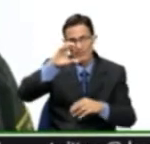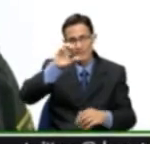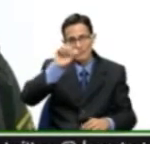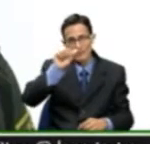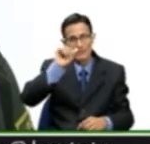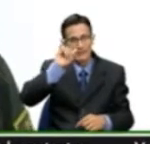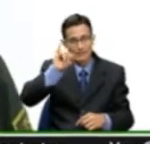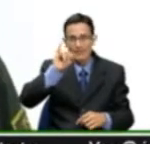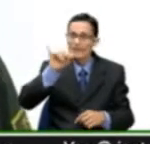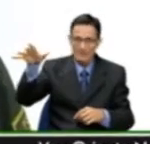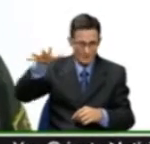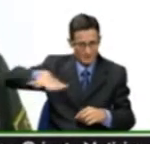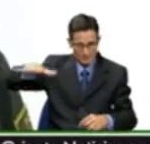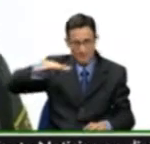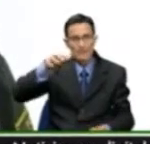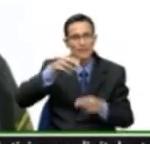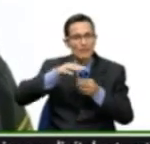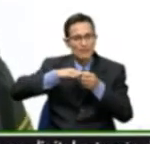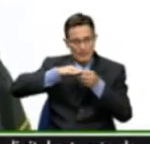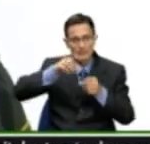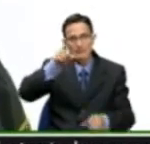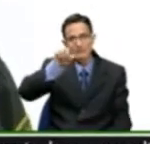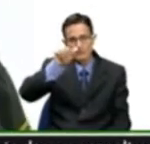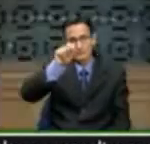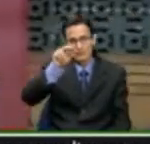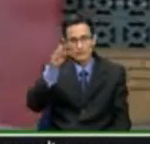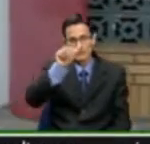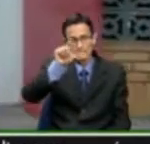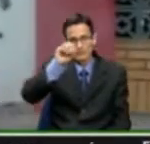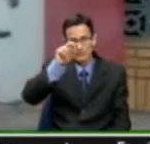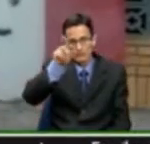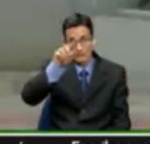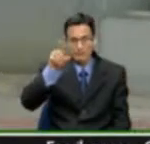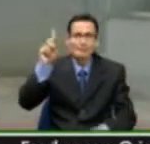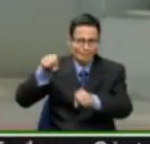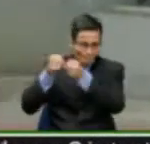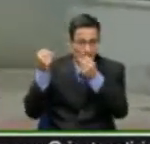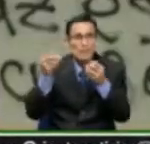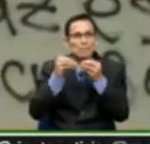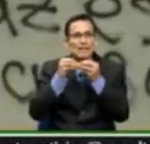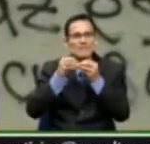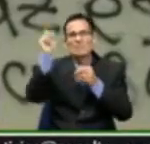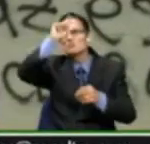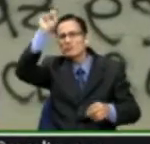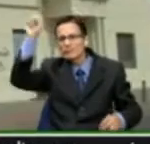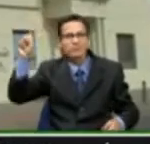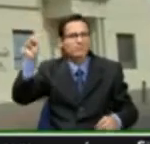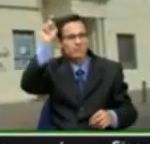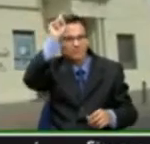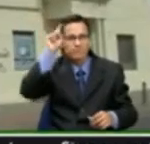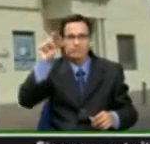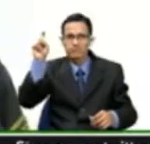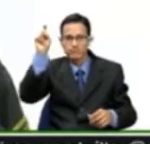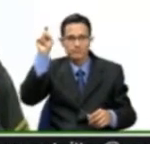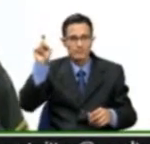de San Alonso, y de igual manera hicieron algunos grafitis en algunos centros comerciales y en algunas sedes